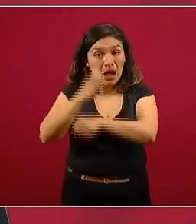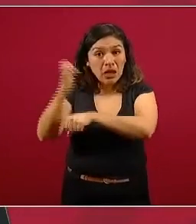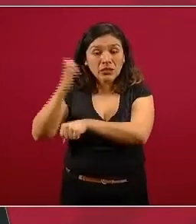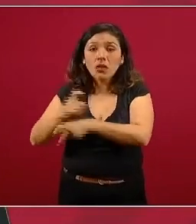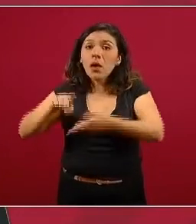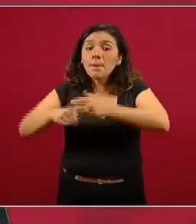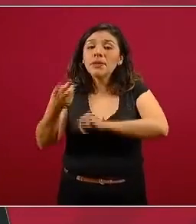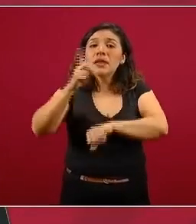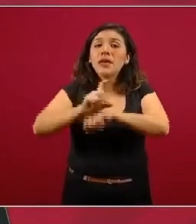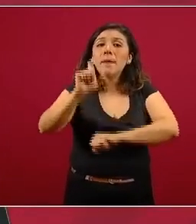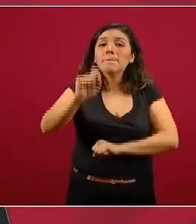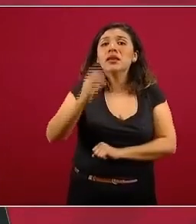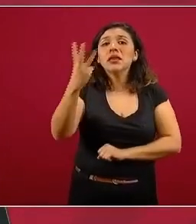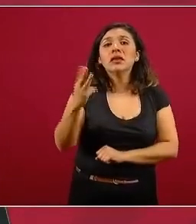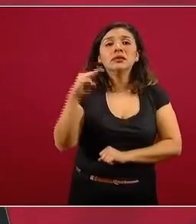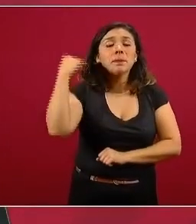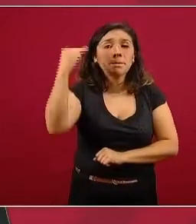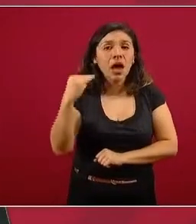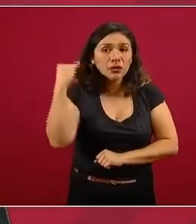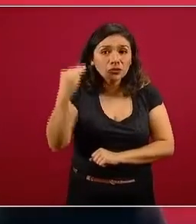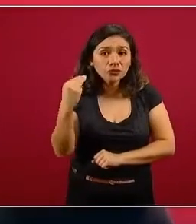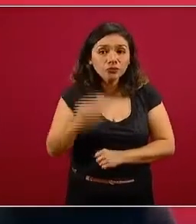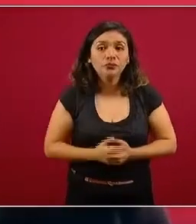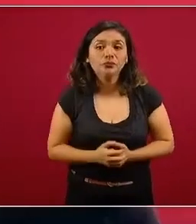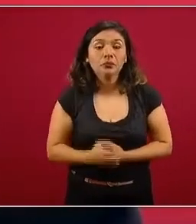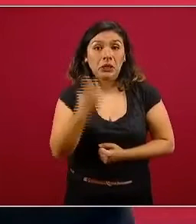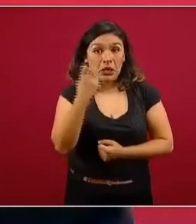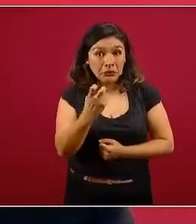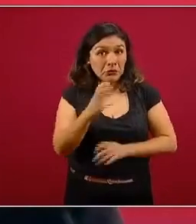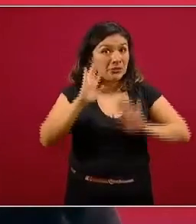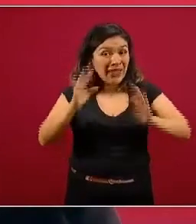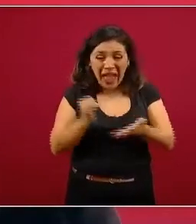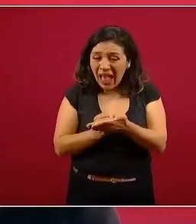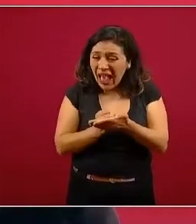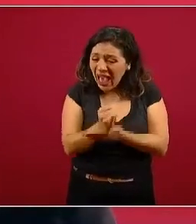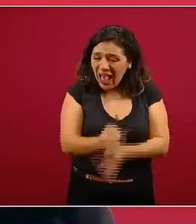23 de marzo. Y se formalizó